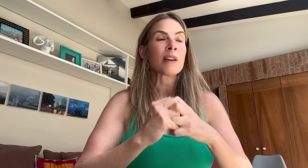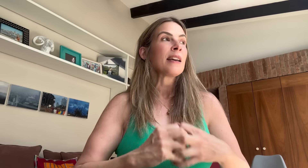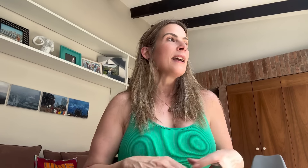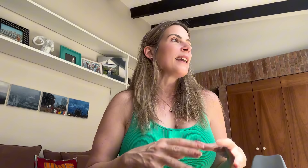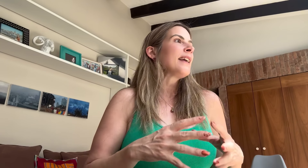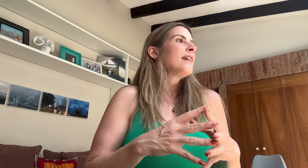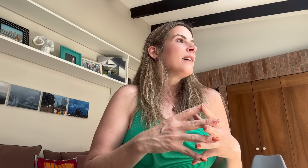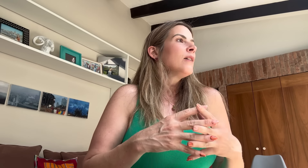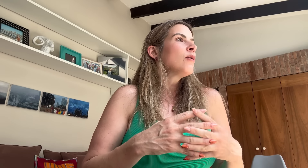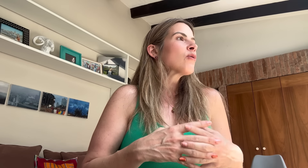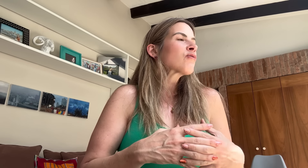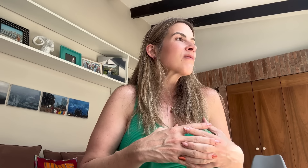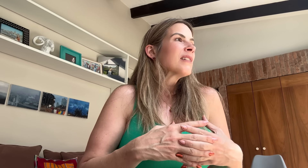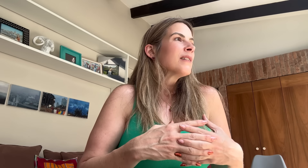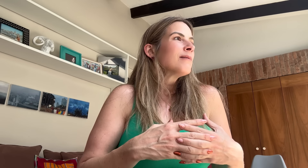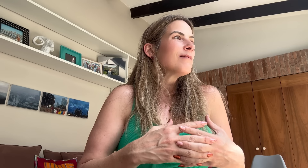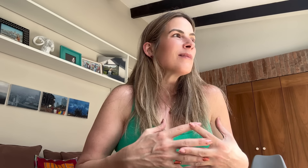derrotados,